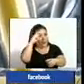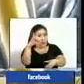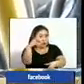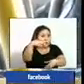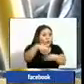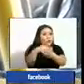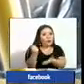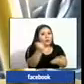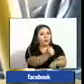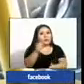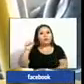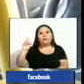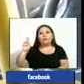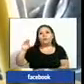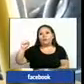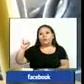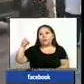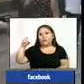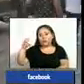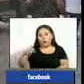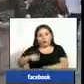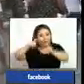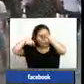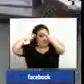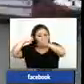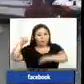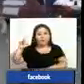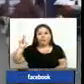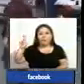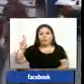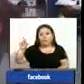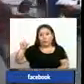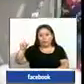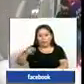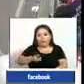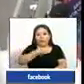transportistas. Con imágenes de Juan Castellanos, Tatiana Funes, Noticiero Hechos.